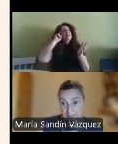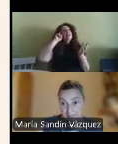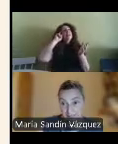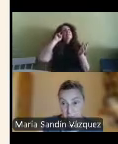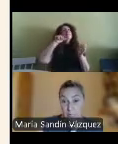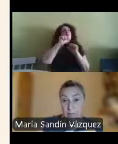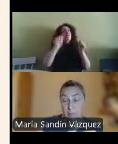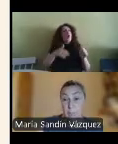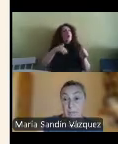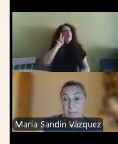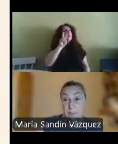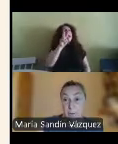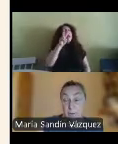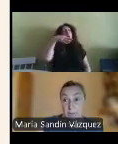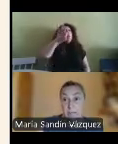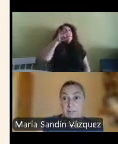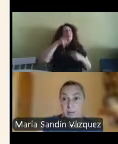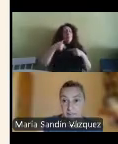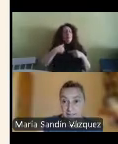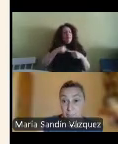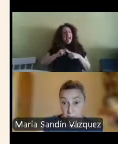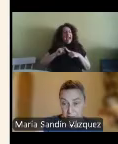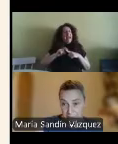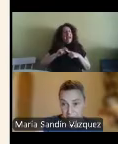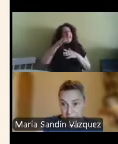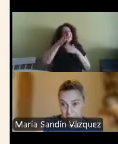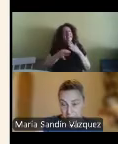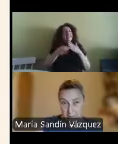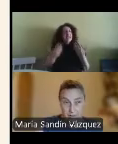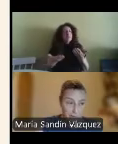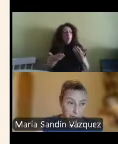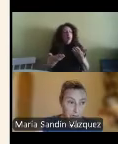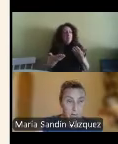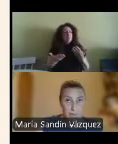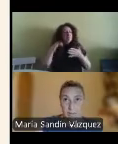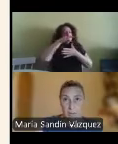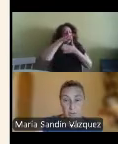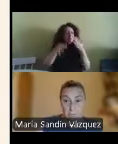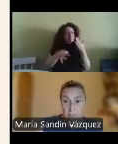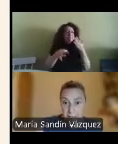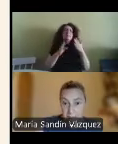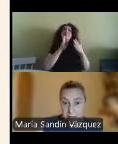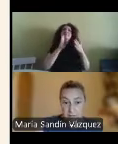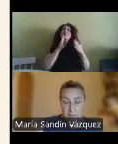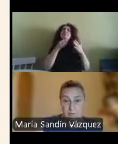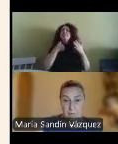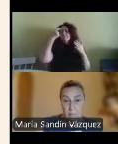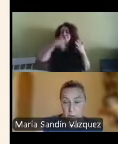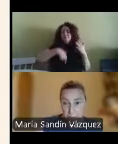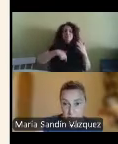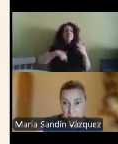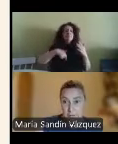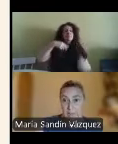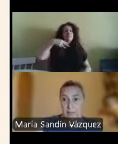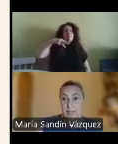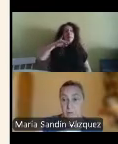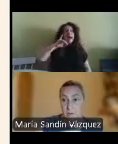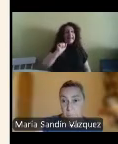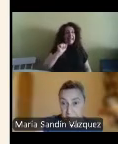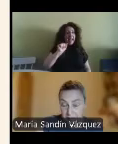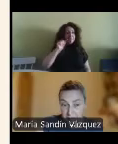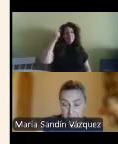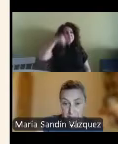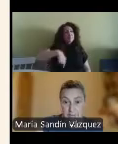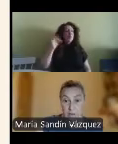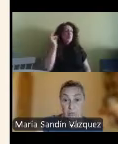sus características, como decíamos al principio, de manera simultánea. Es decir, yo soy María, soy mujer, he